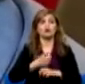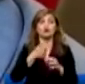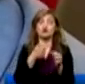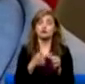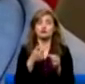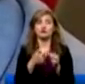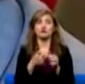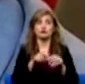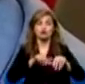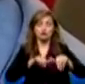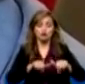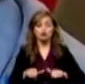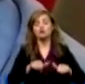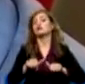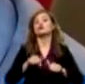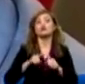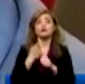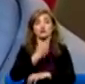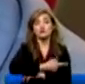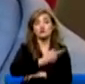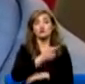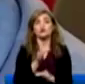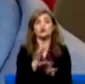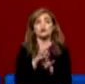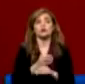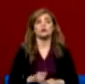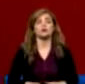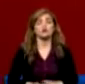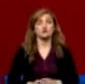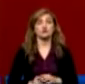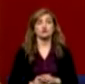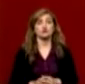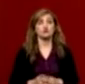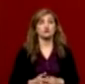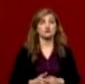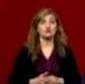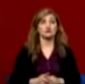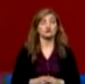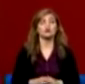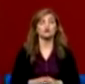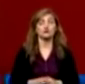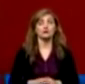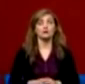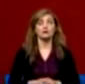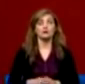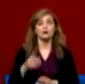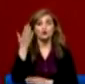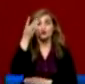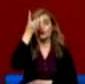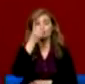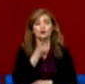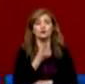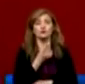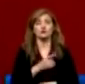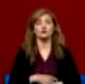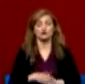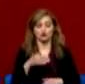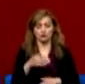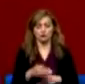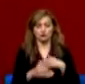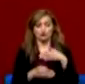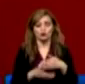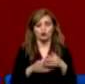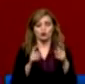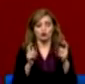capitalina poder gestionar desde su primer día en funciones. Nuestra alcaldía ha decidido emprender un proceso